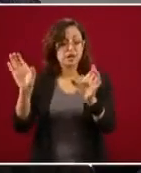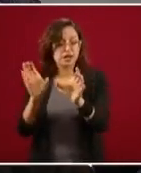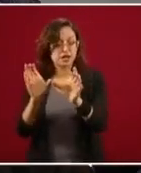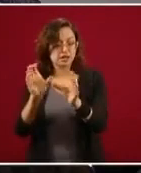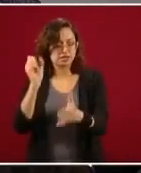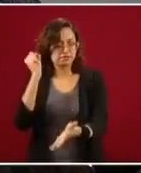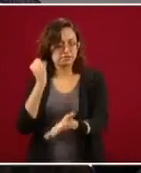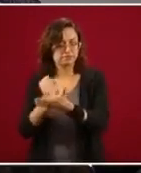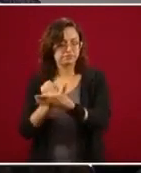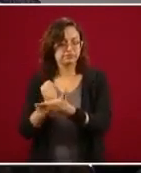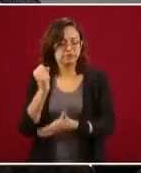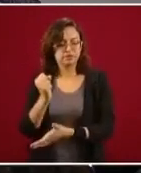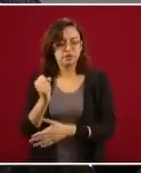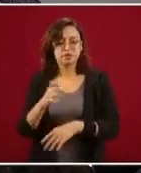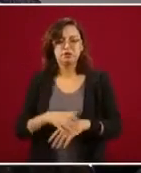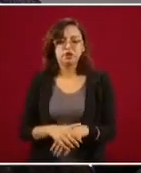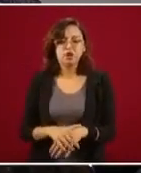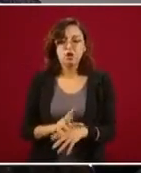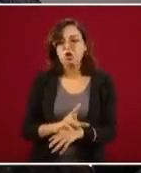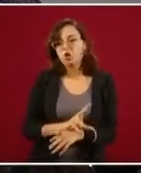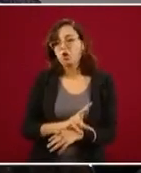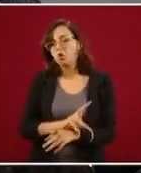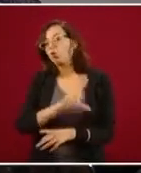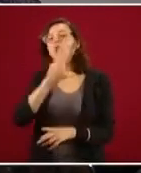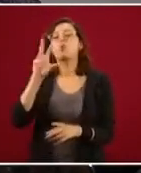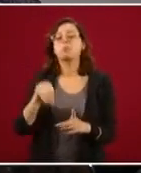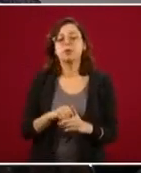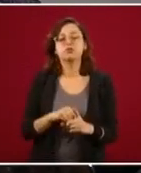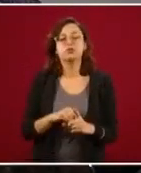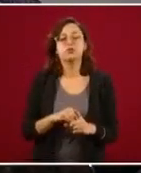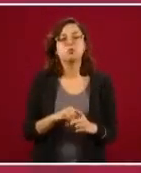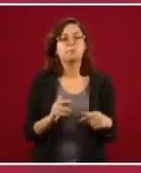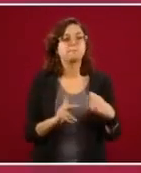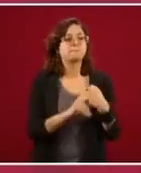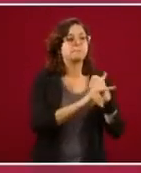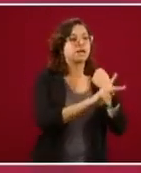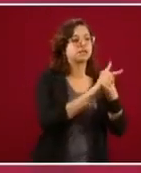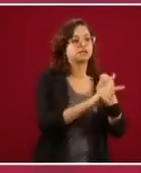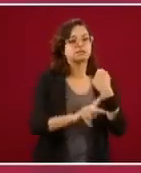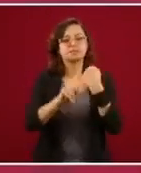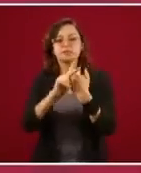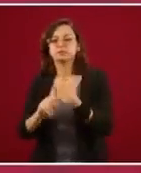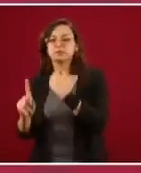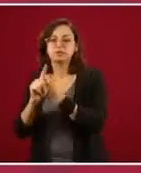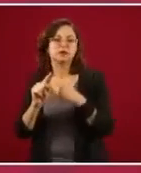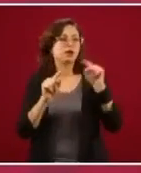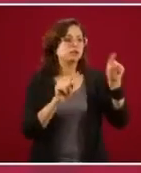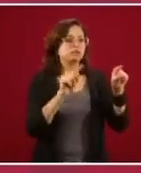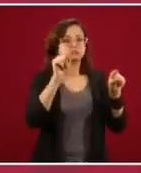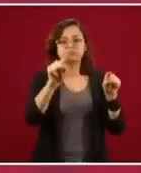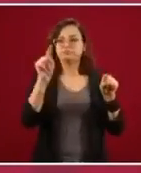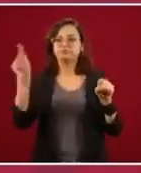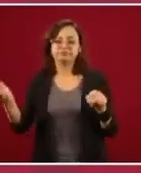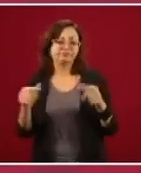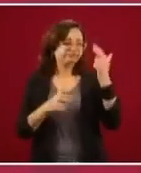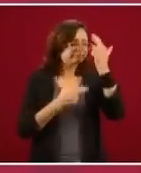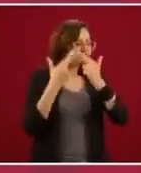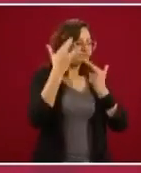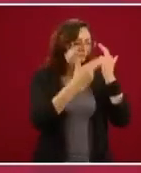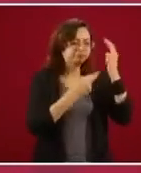toda la cadena de producción de los países de donde viene el pollo. En este